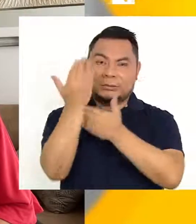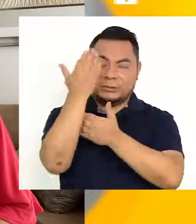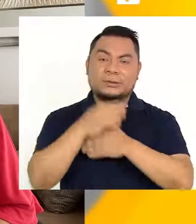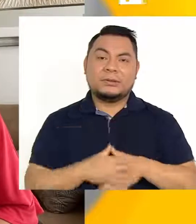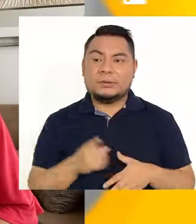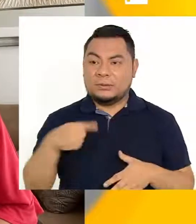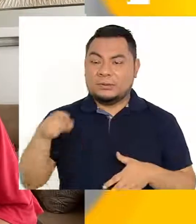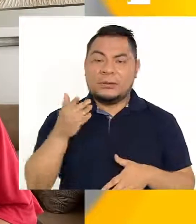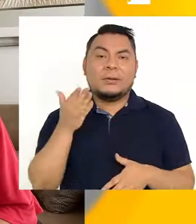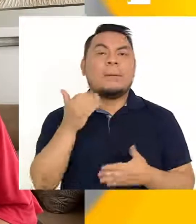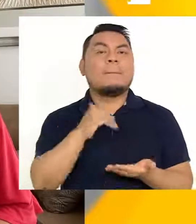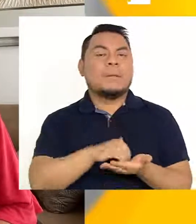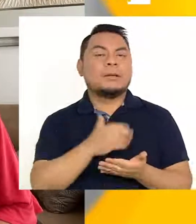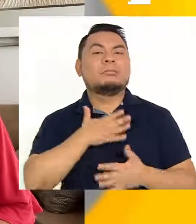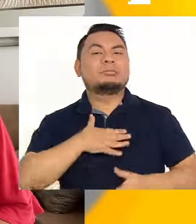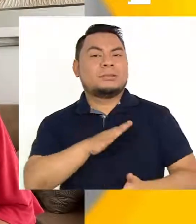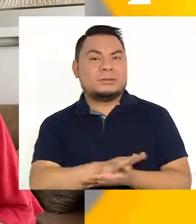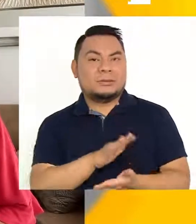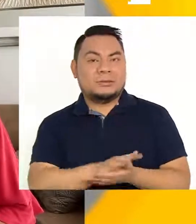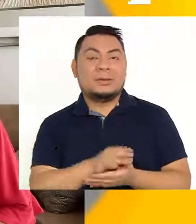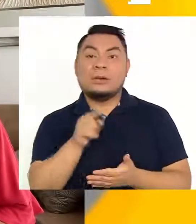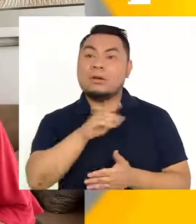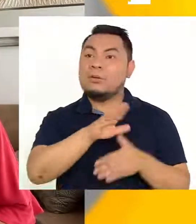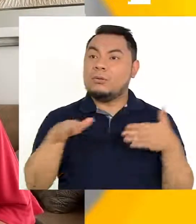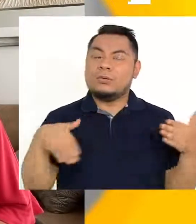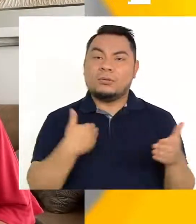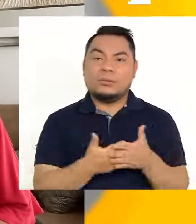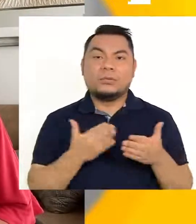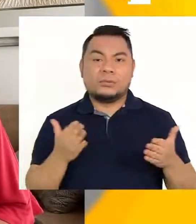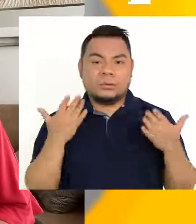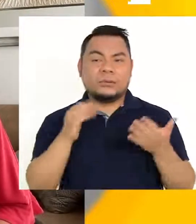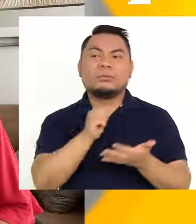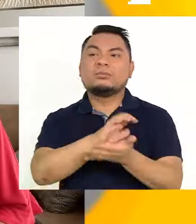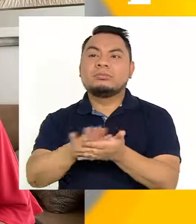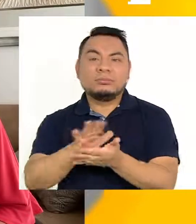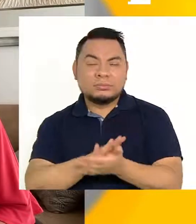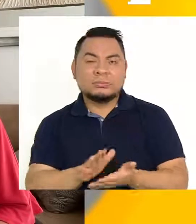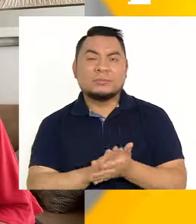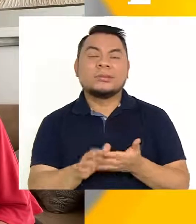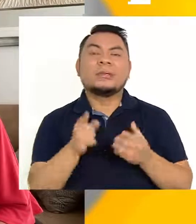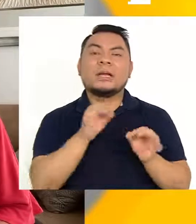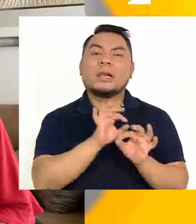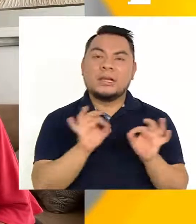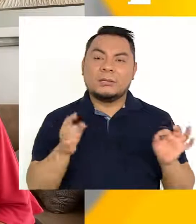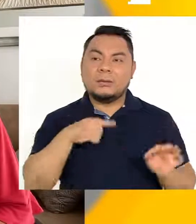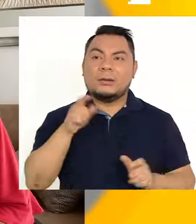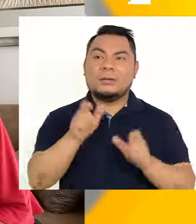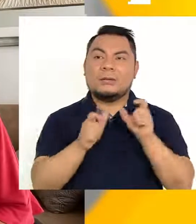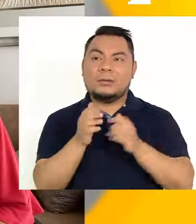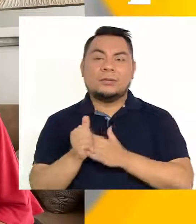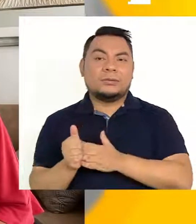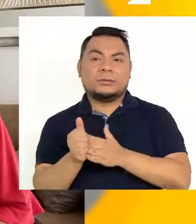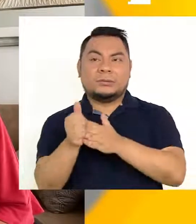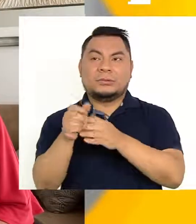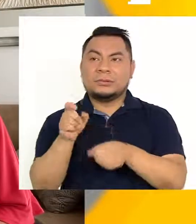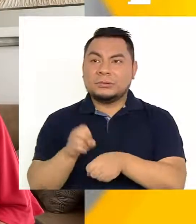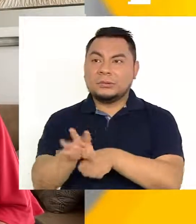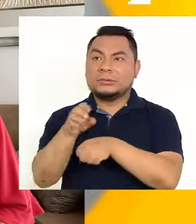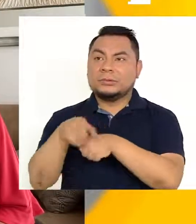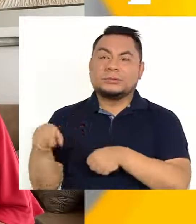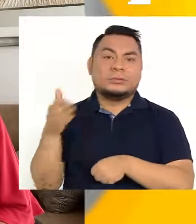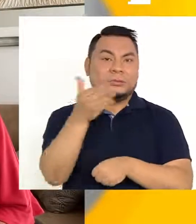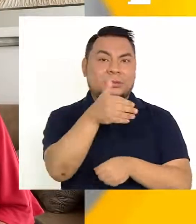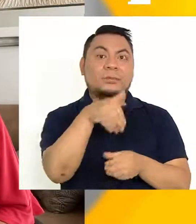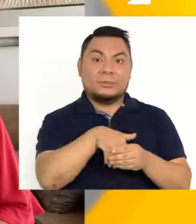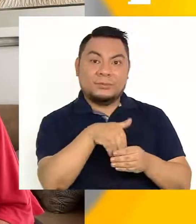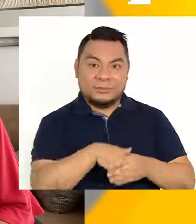de la mañana para mayor tranquilidad, ya que todo estará muy desinfectado, limpio y tendrán personas que los van a guiar también